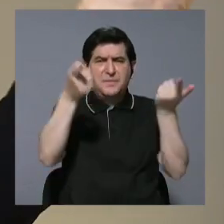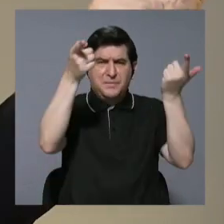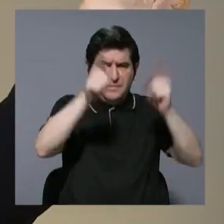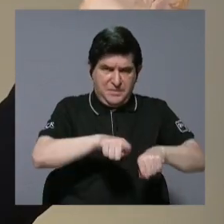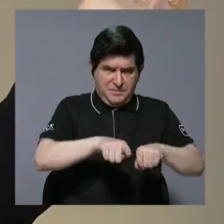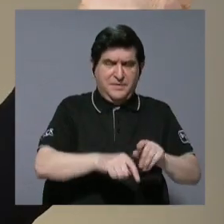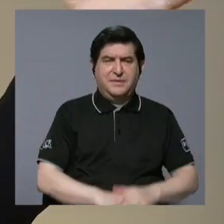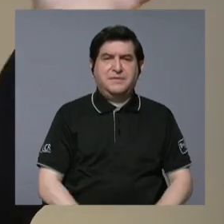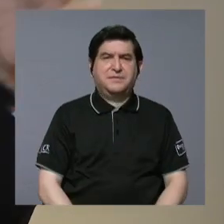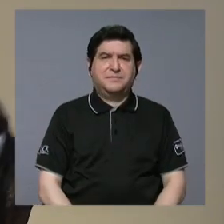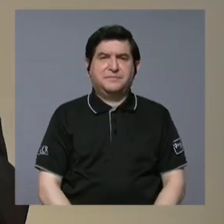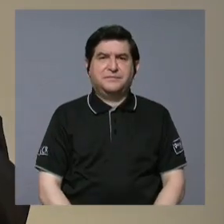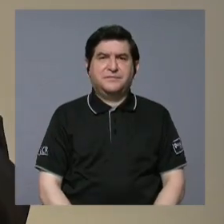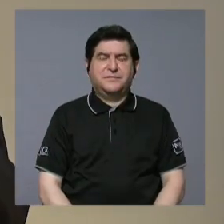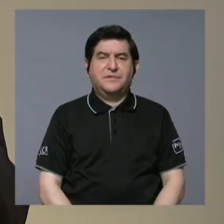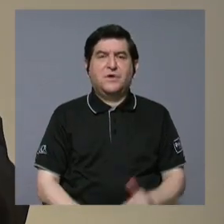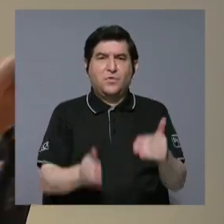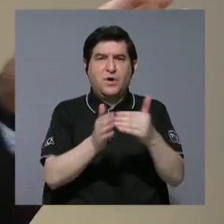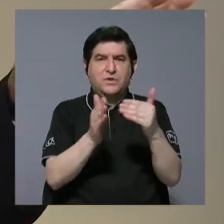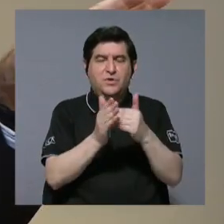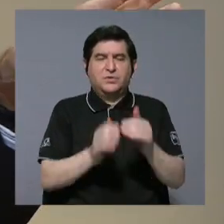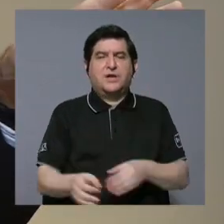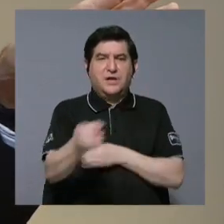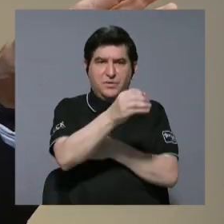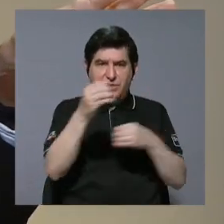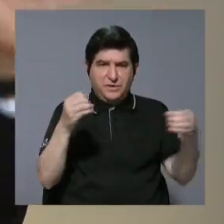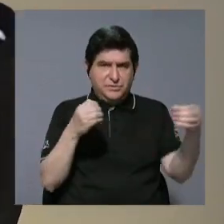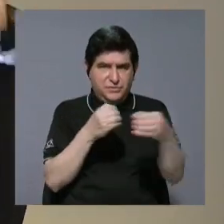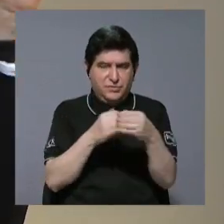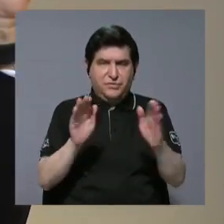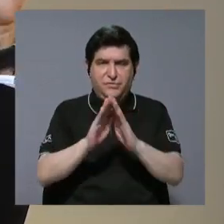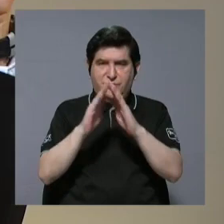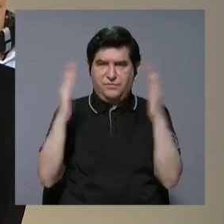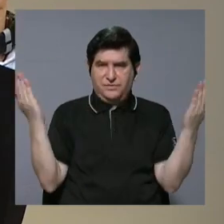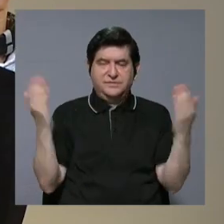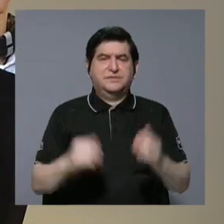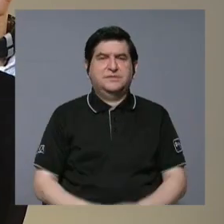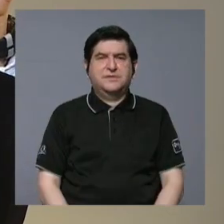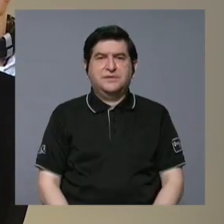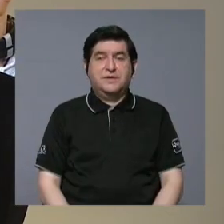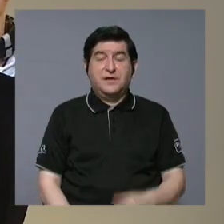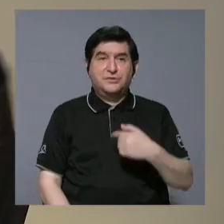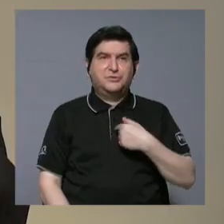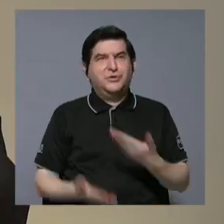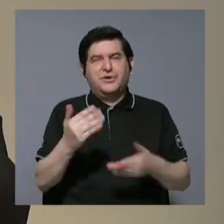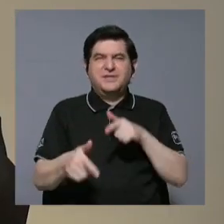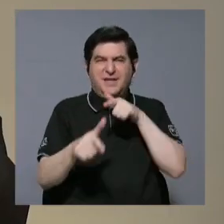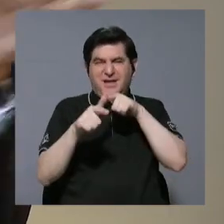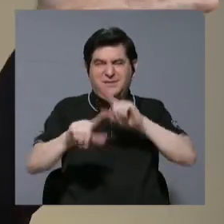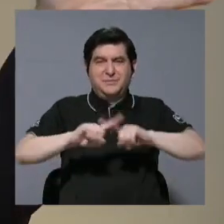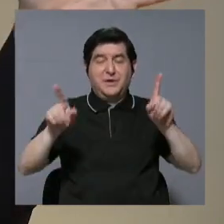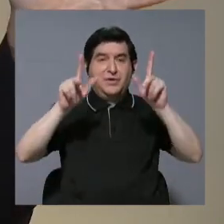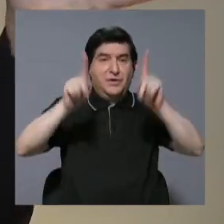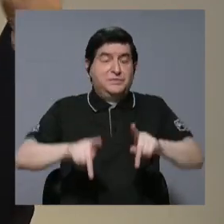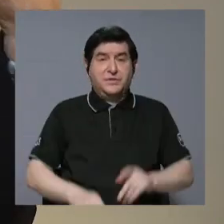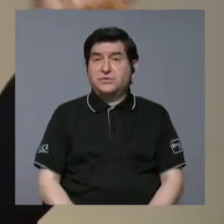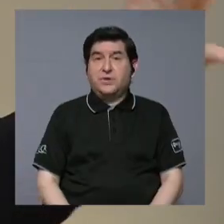una vez que se volvieron a abrir las oficinas, nadie llegó. Estoy exagerando, pero nadie llegó, ¿verdad?